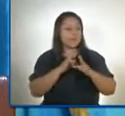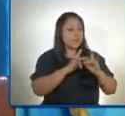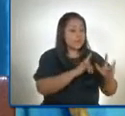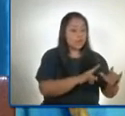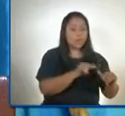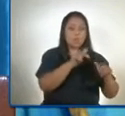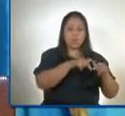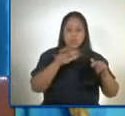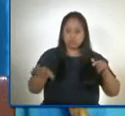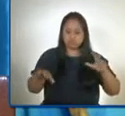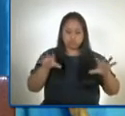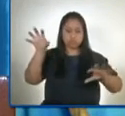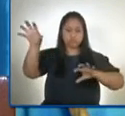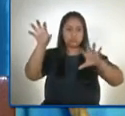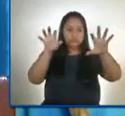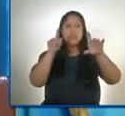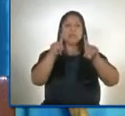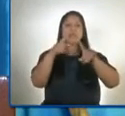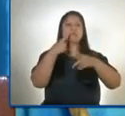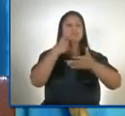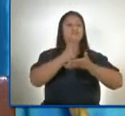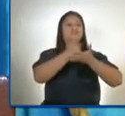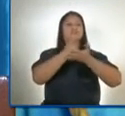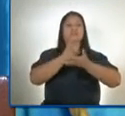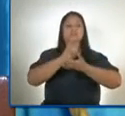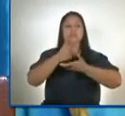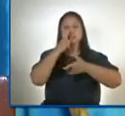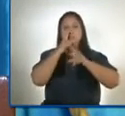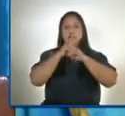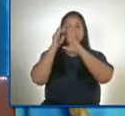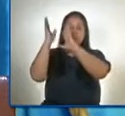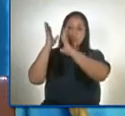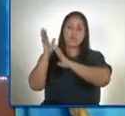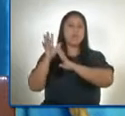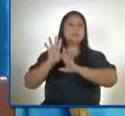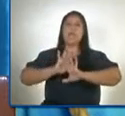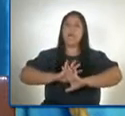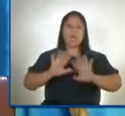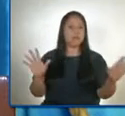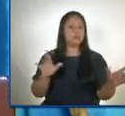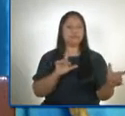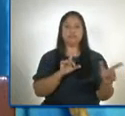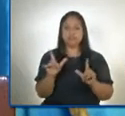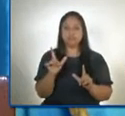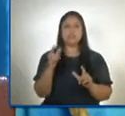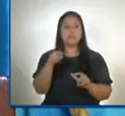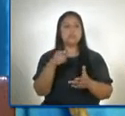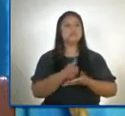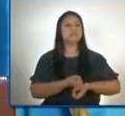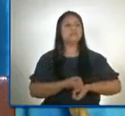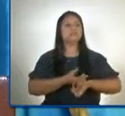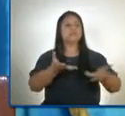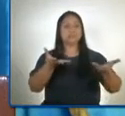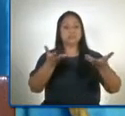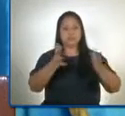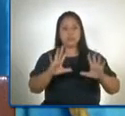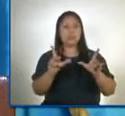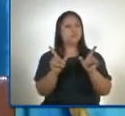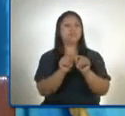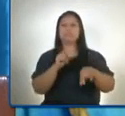atender situaciones en el suroccidente del país. Esta ayuda está preposicionada, lista para poder atender a las personas a la